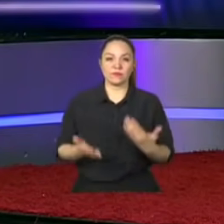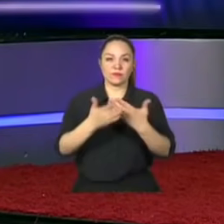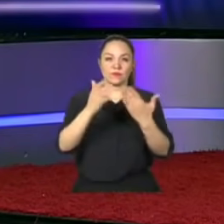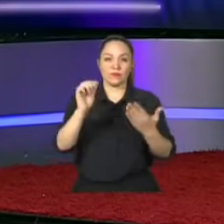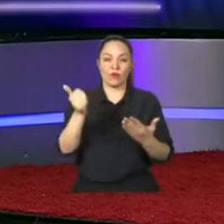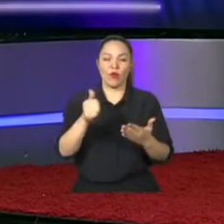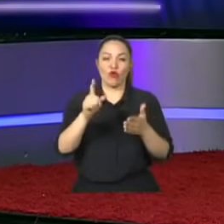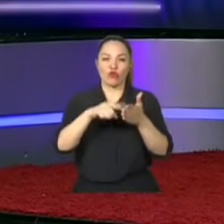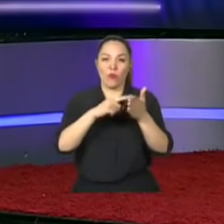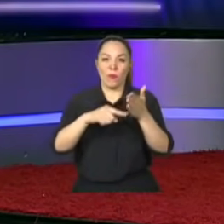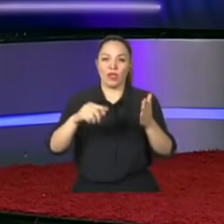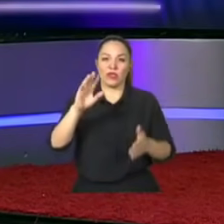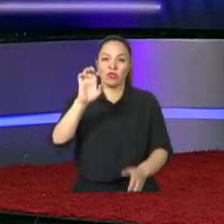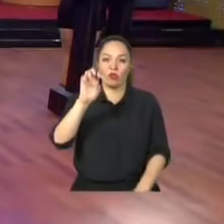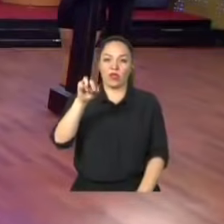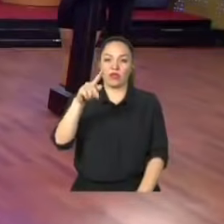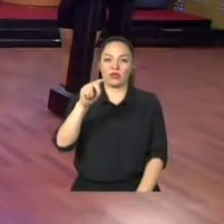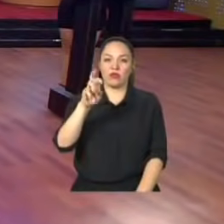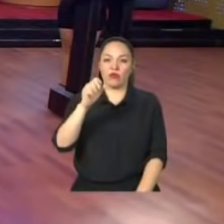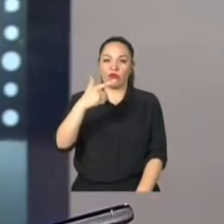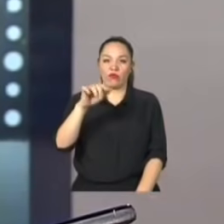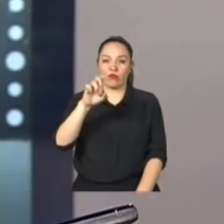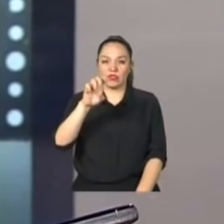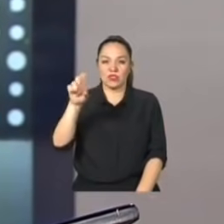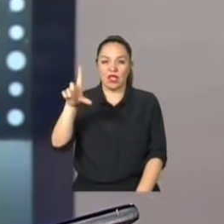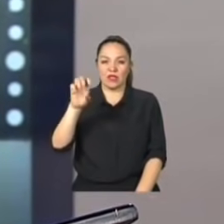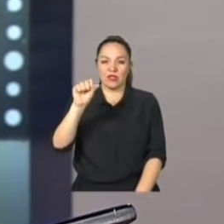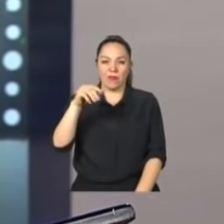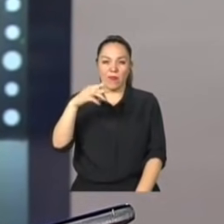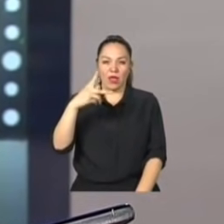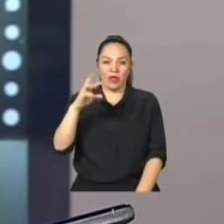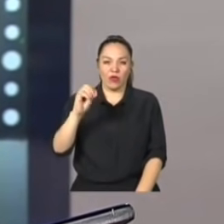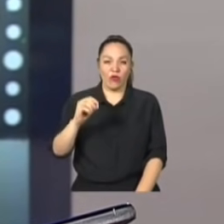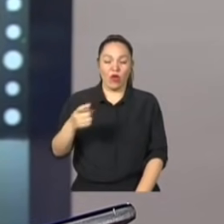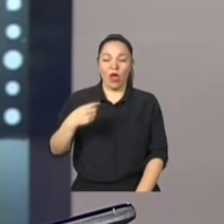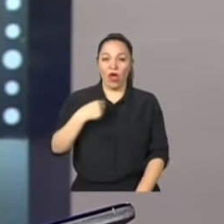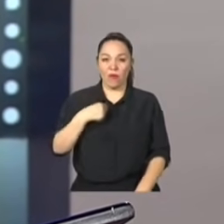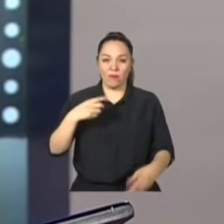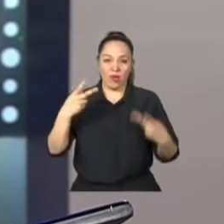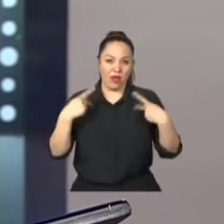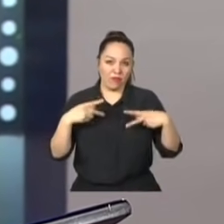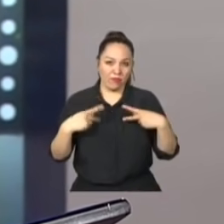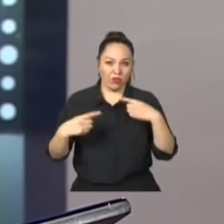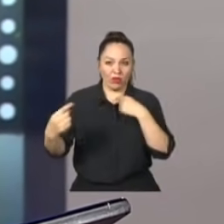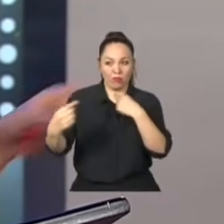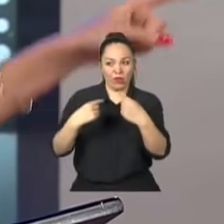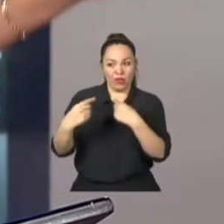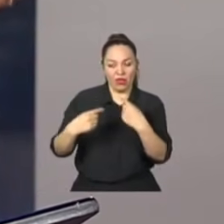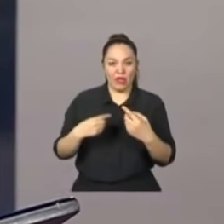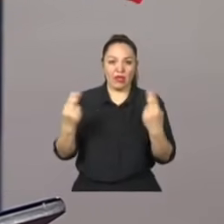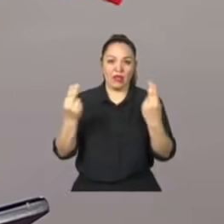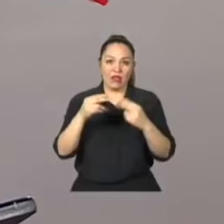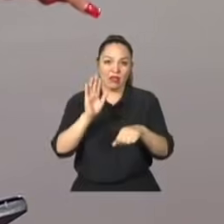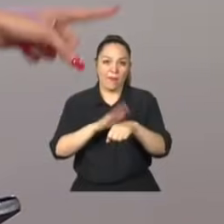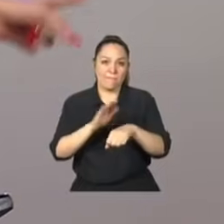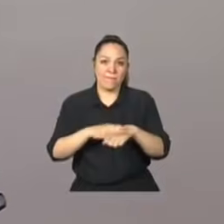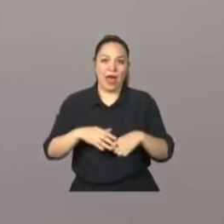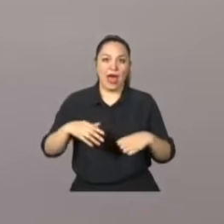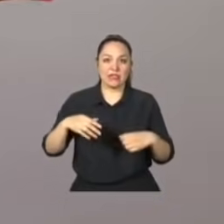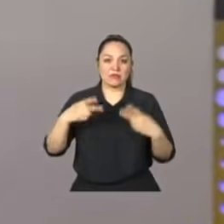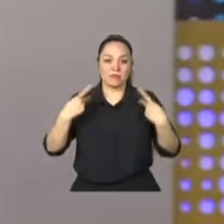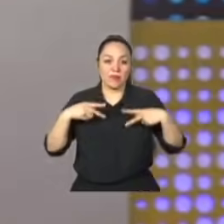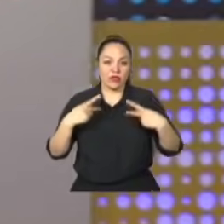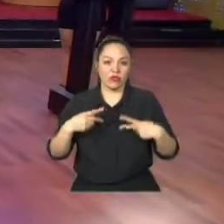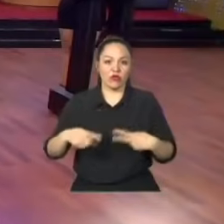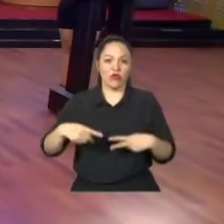en Tron. Giselle Sampaio, 30 segundos. La gente necesita humildad, no gente ratera como la bichota.